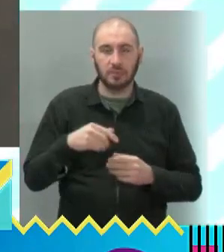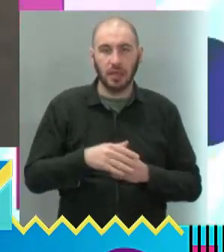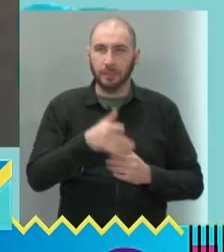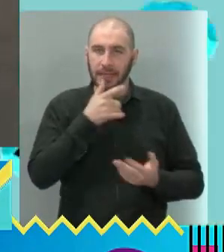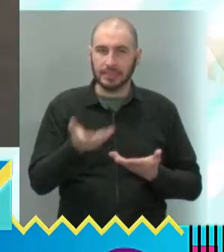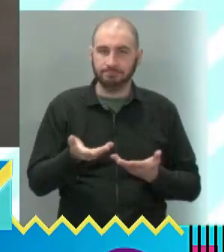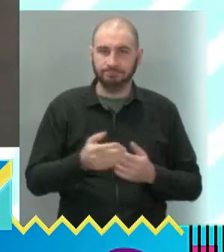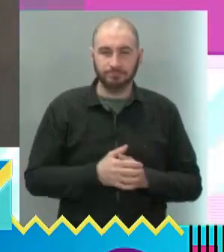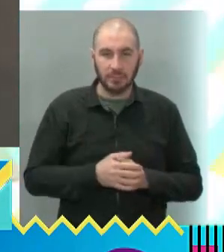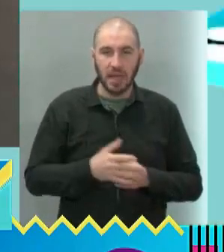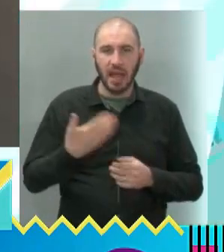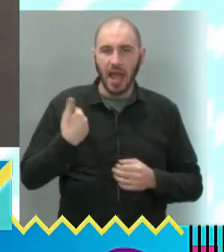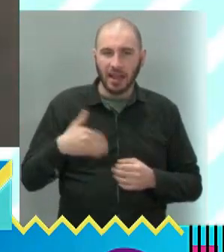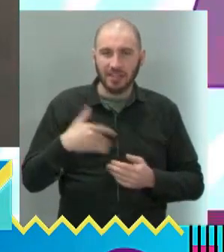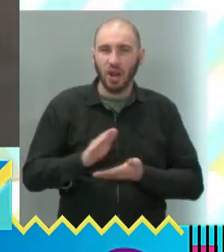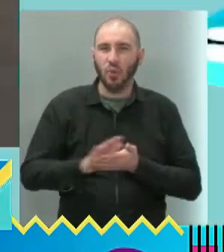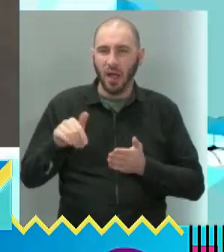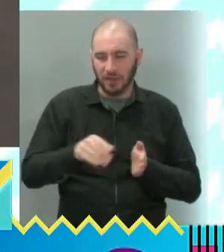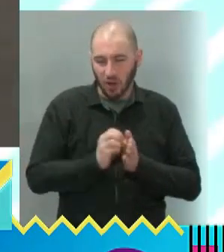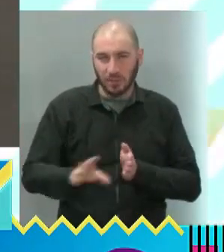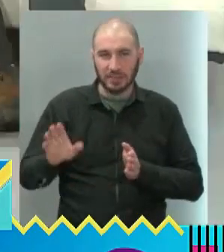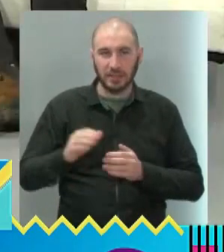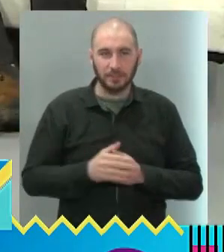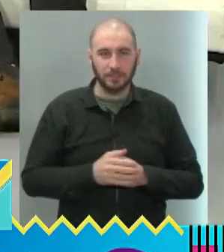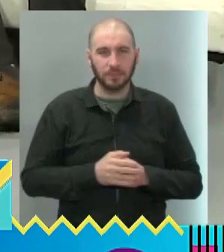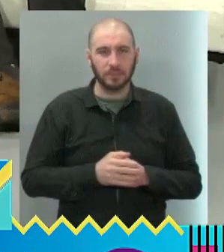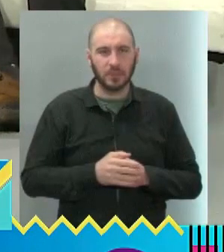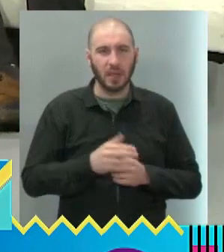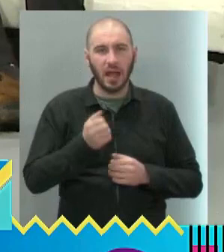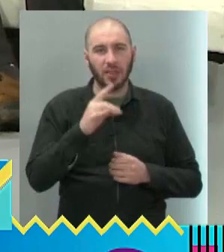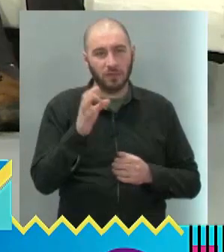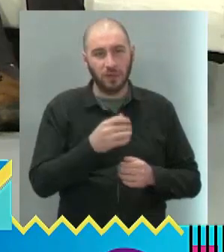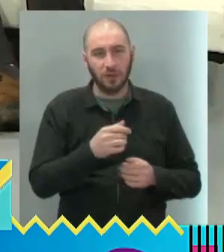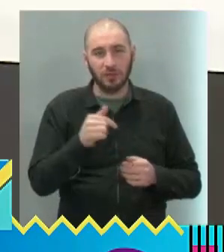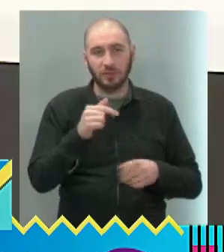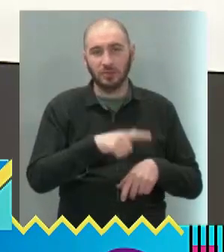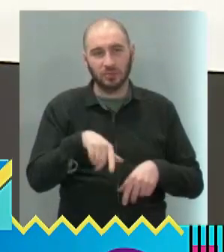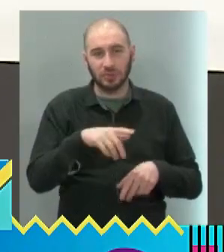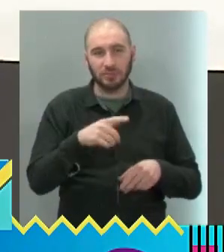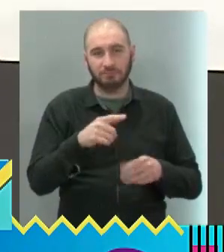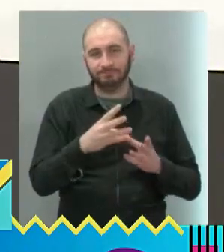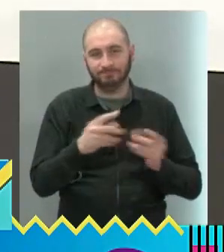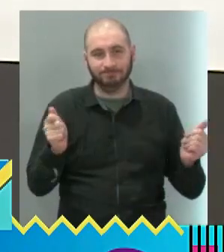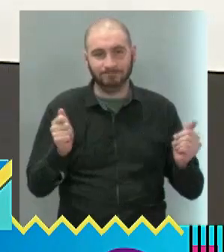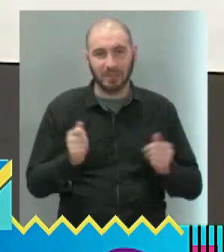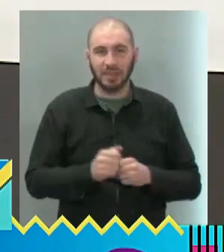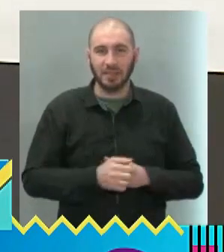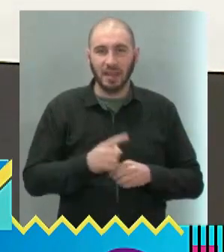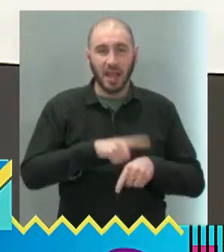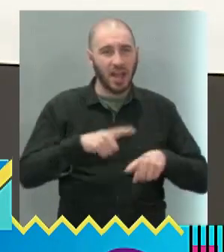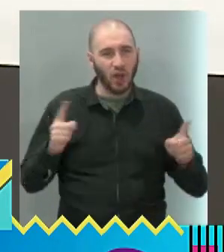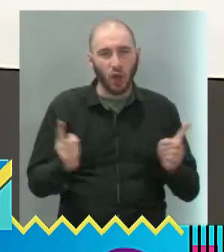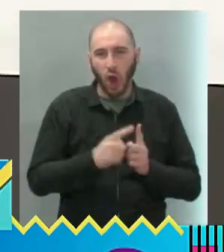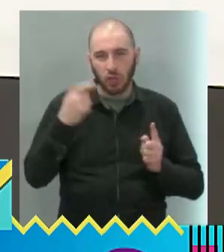decir, aparece la Argentina moderna. Bien. Bueno, Adolfo, lamentablemente nosotros nos tenemos que despedir. Se nos hizo corto